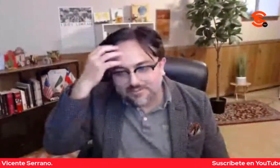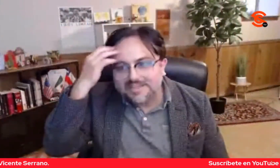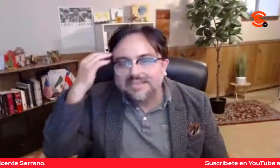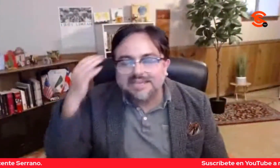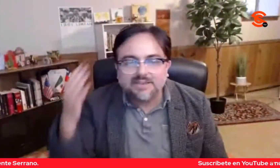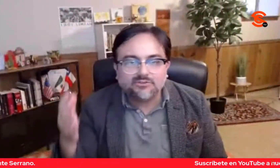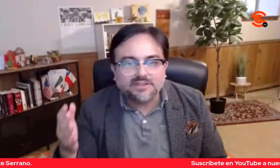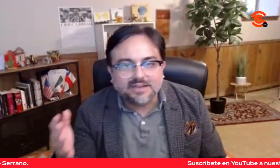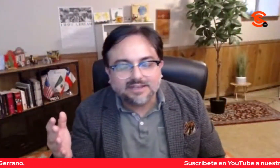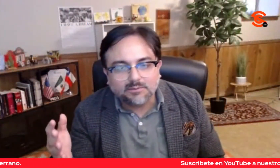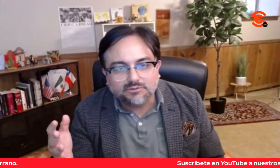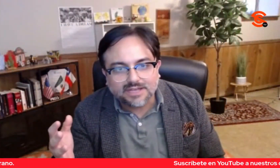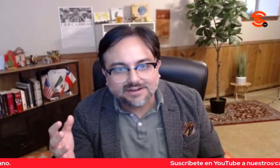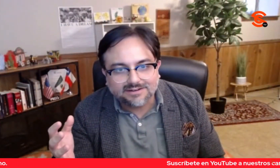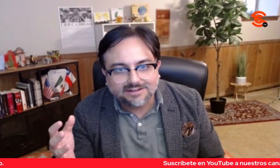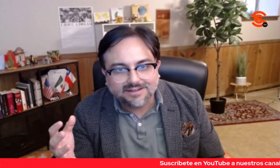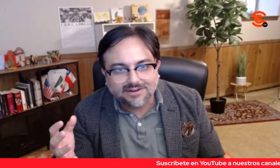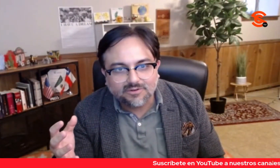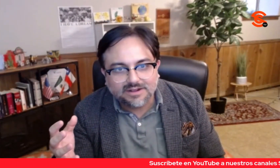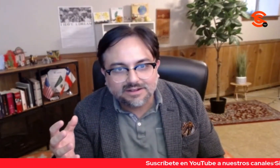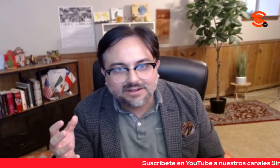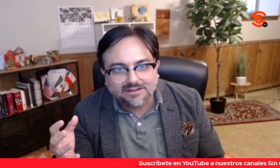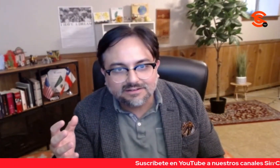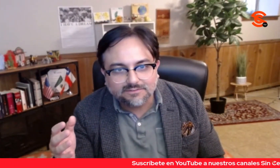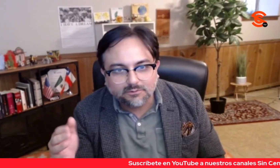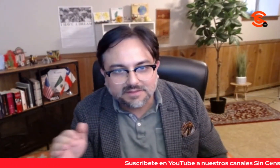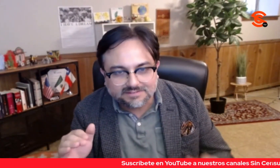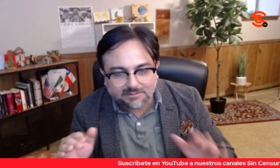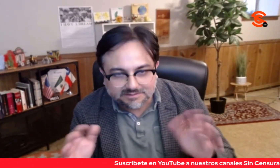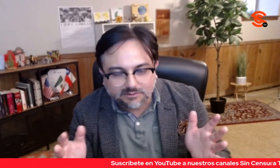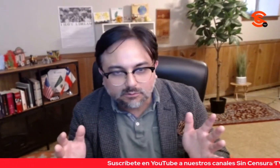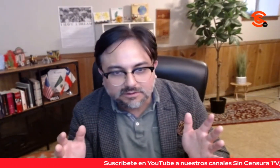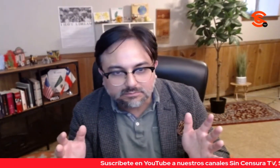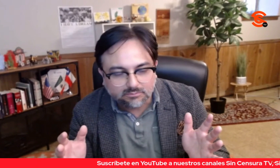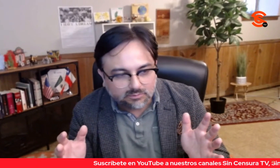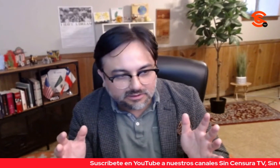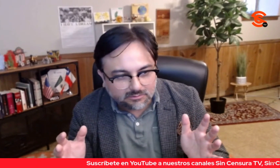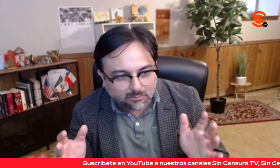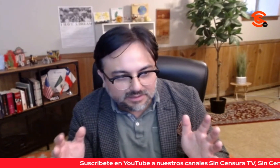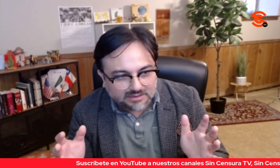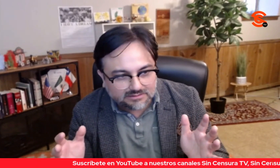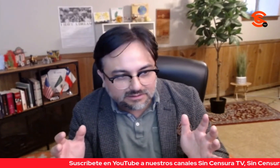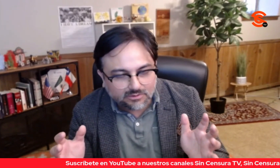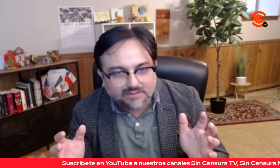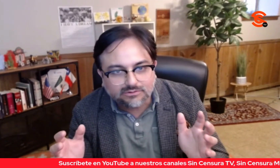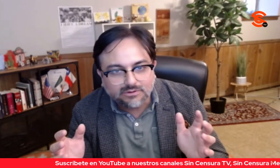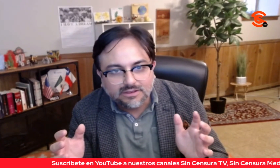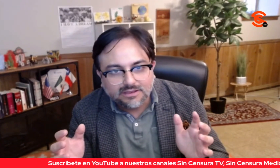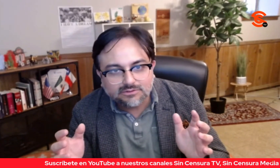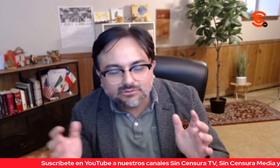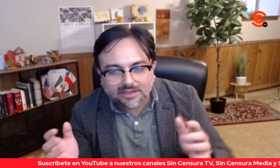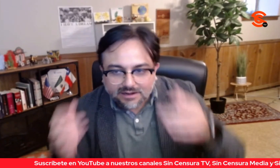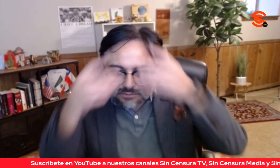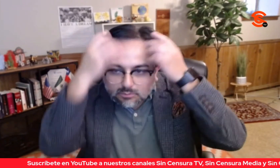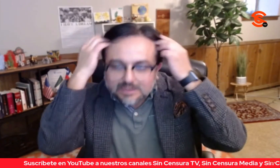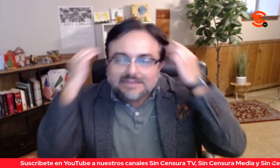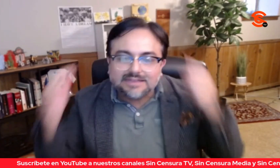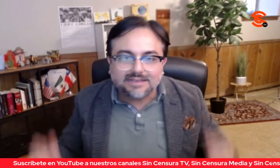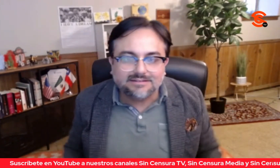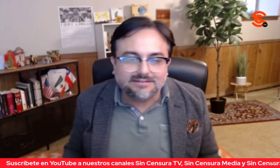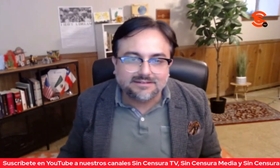exactamente. Y ellos tendrían que buscar alguna forma de establecerse, como bien opinas, querido Horacio, en sus